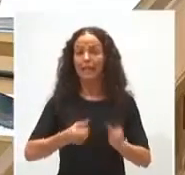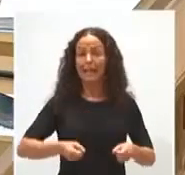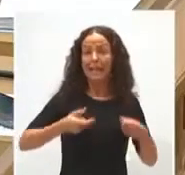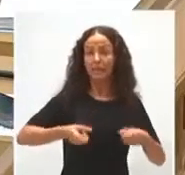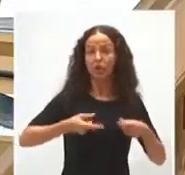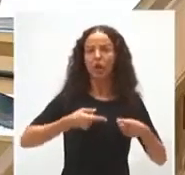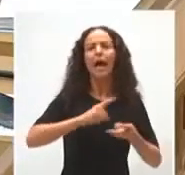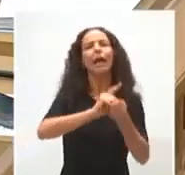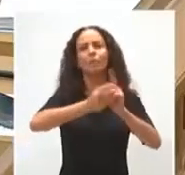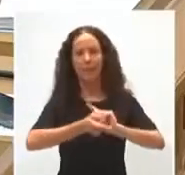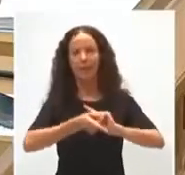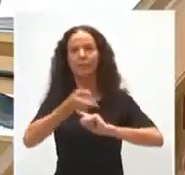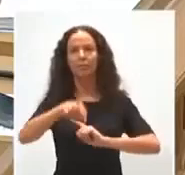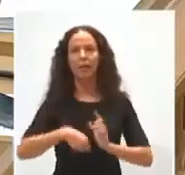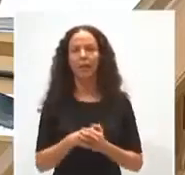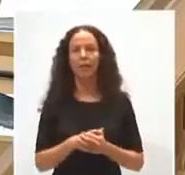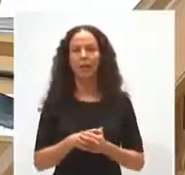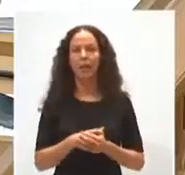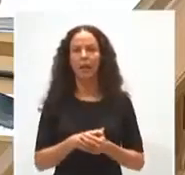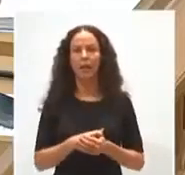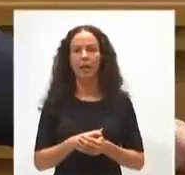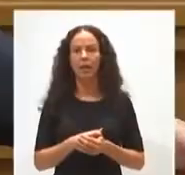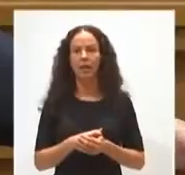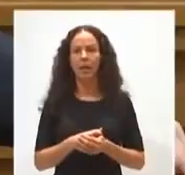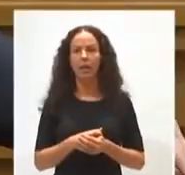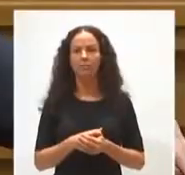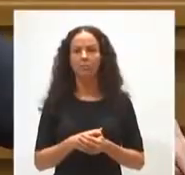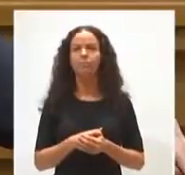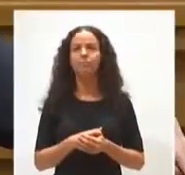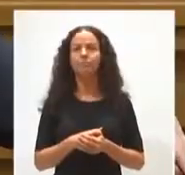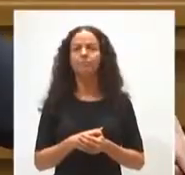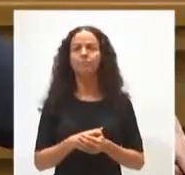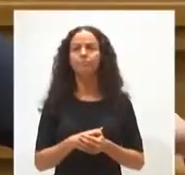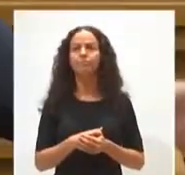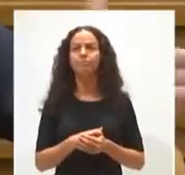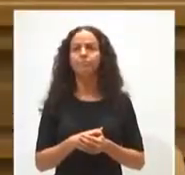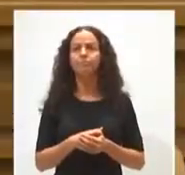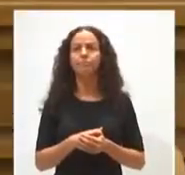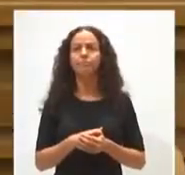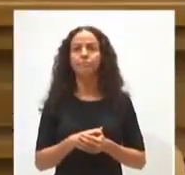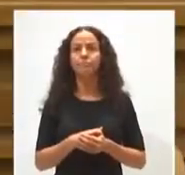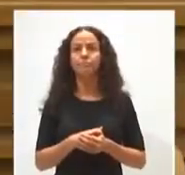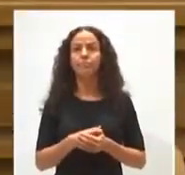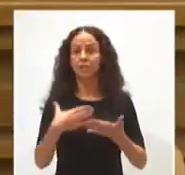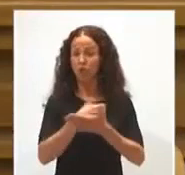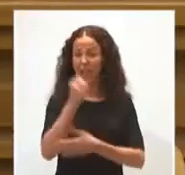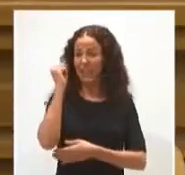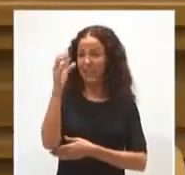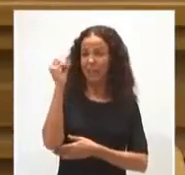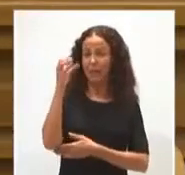sino ligeramente pero significativamente a lo largo de toda la intervención se lo iré